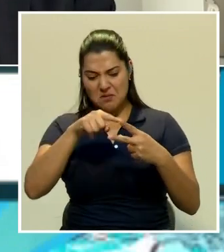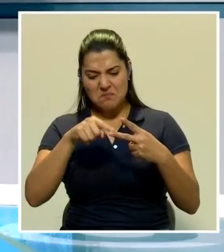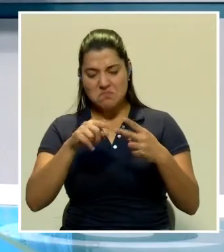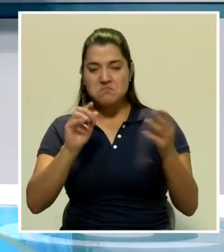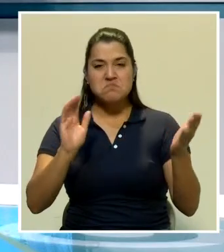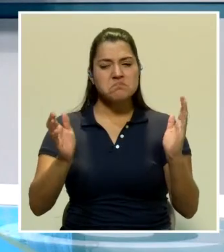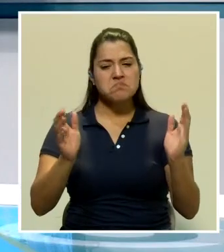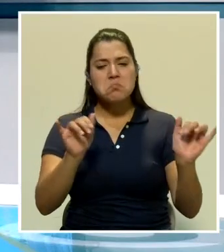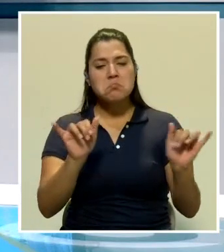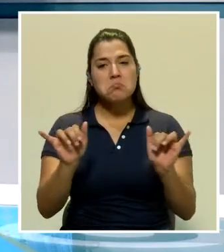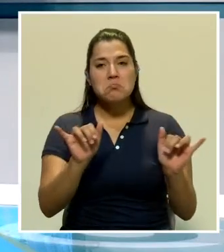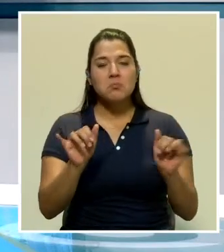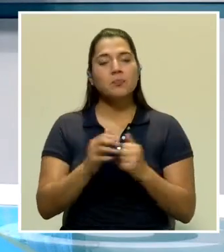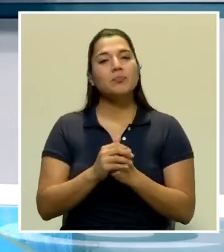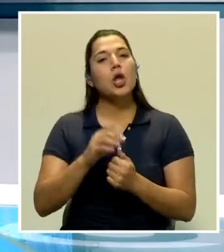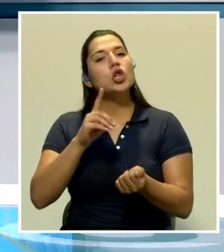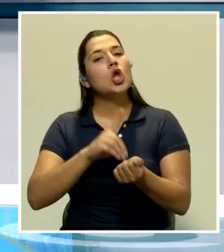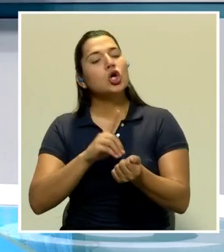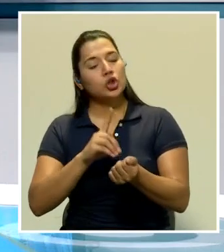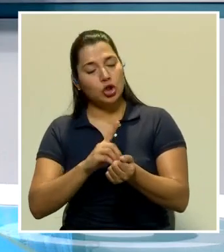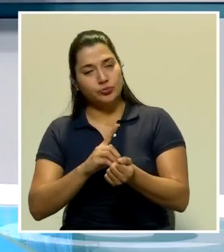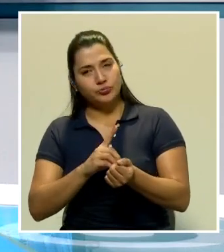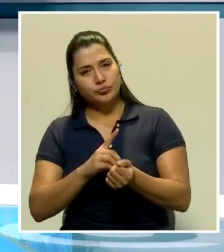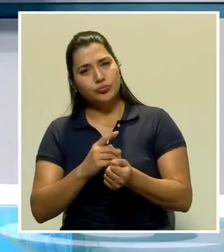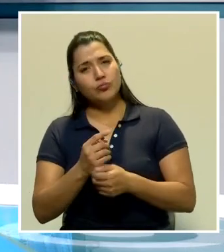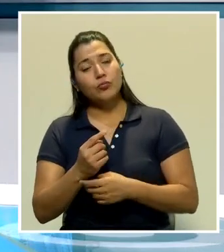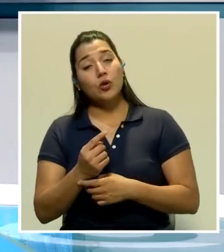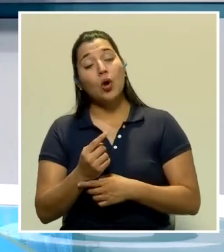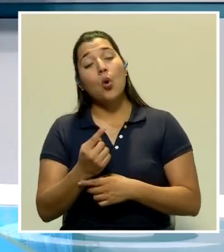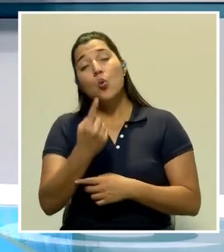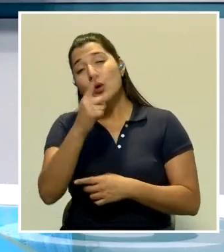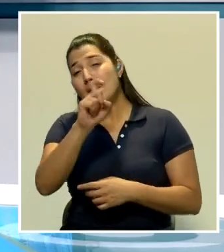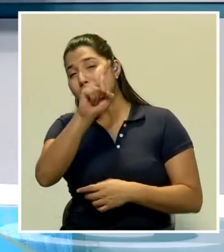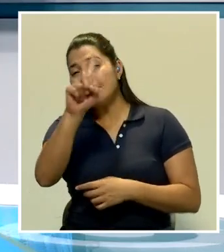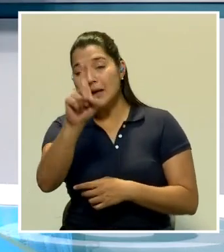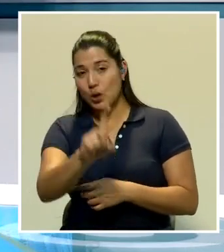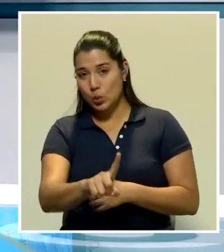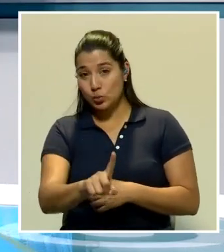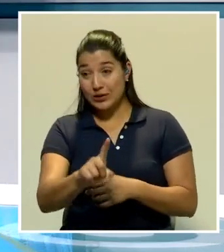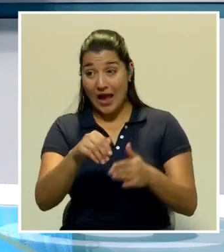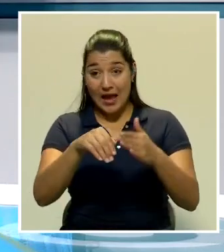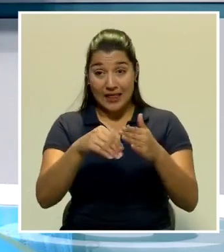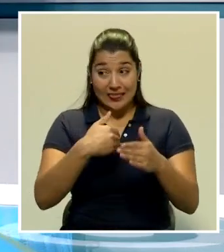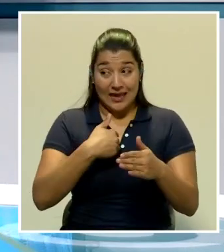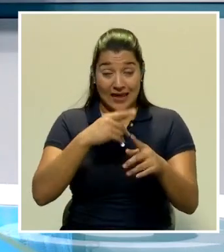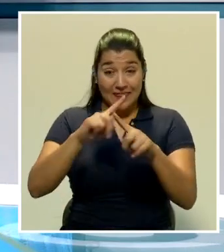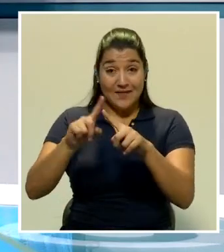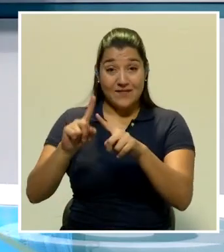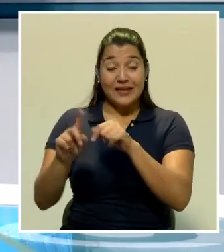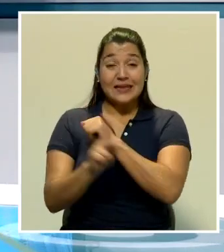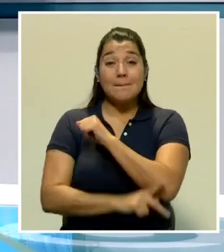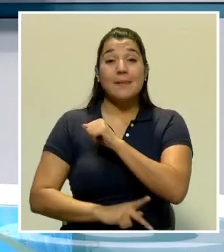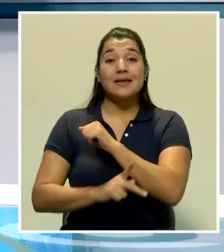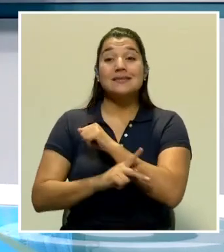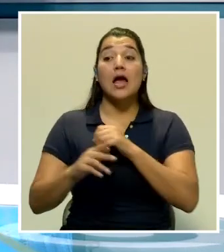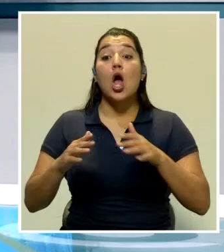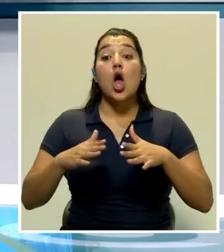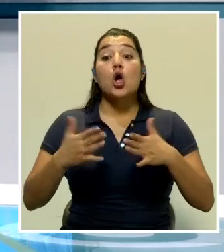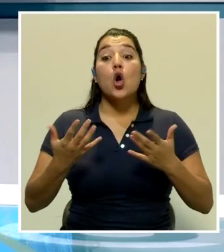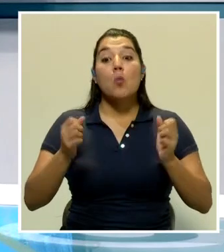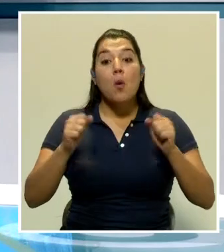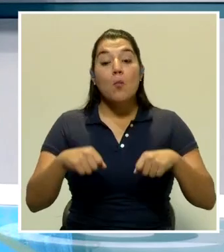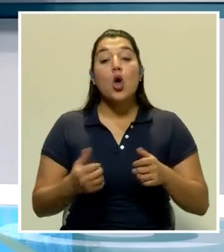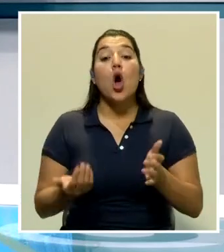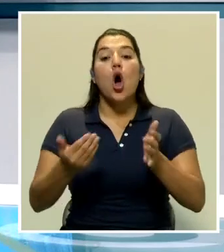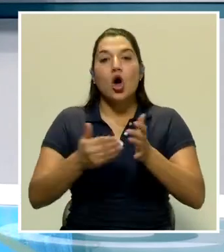aspecto. Doctor Drexler, uno de los grandes interrogantes en distintos países es cómo reabrir el funcionamiento de